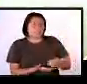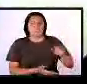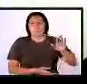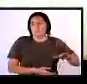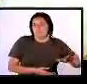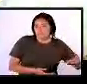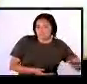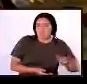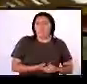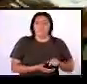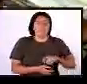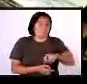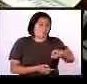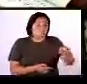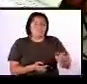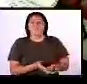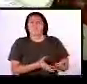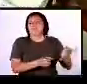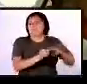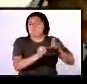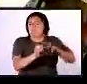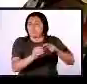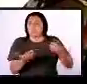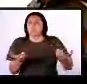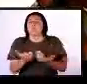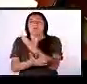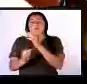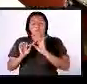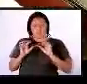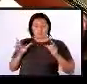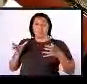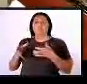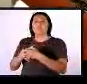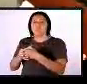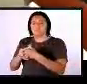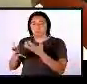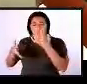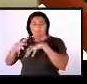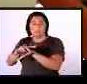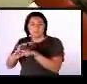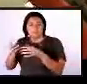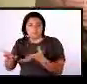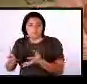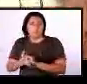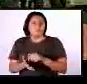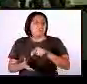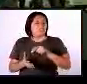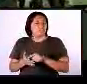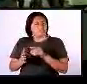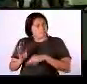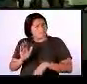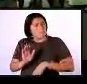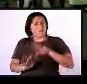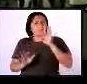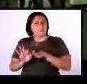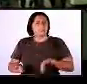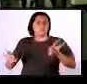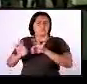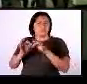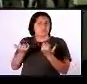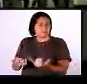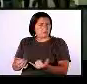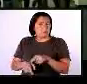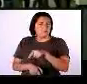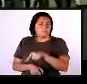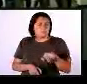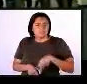todo que ellos tocan en una nueva orquesta que se ha creado, que es el Ensamble Orquestal Inclusivo, que este es el elenco más importante actualmente porque son